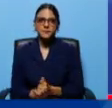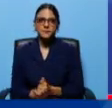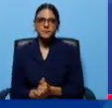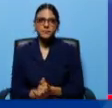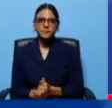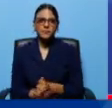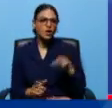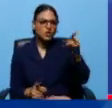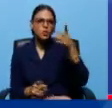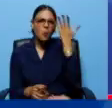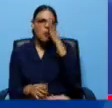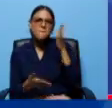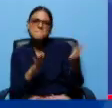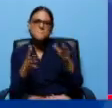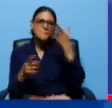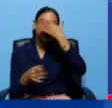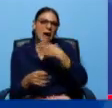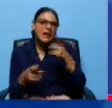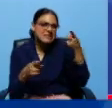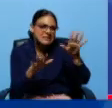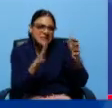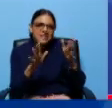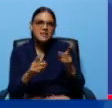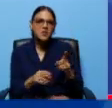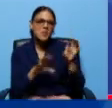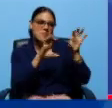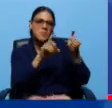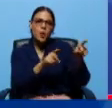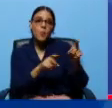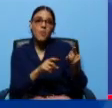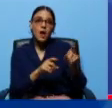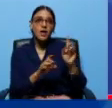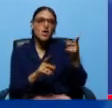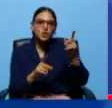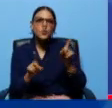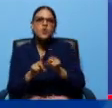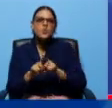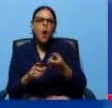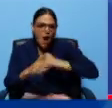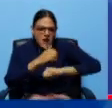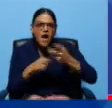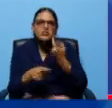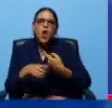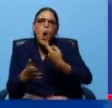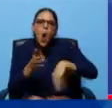Usted se parece a la foto de Leonardo. Cuidado si usted no es la reencarnación.